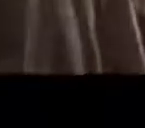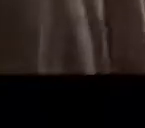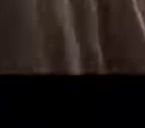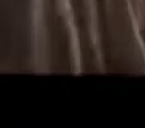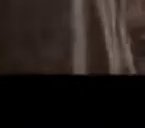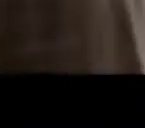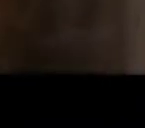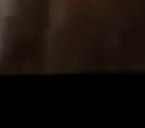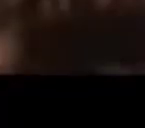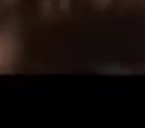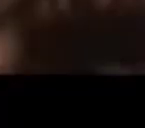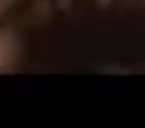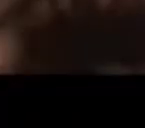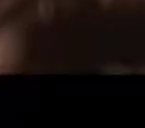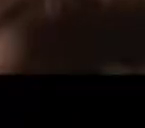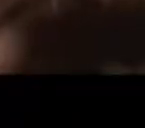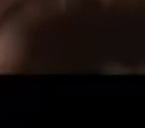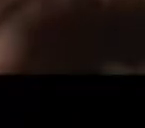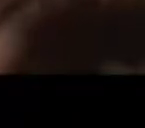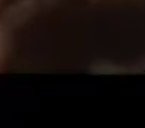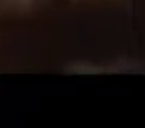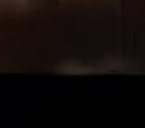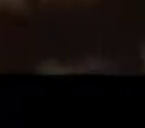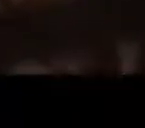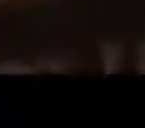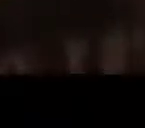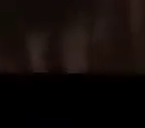¿Qué esperas? Venga a recoger.